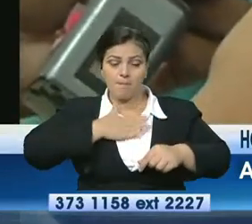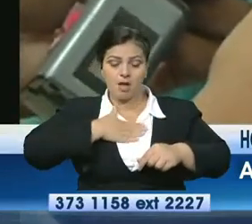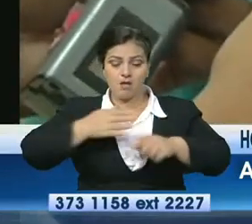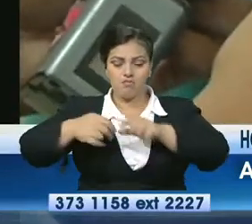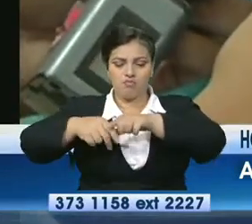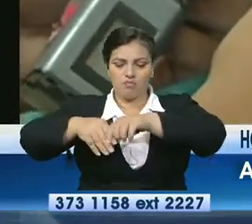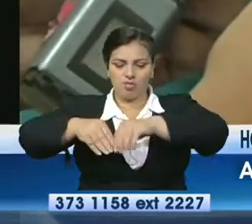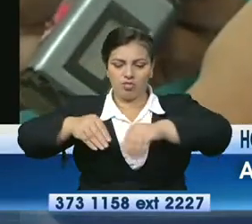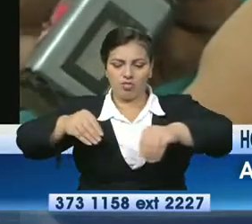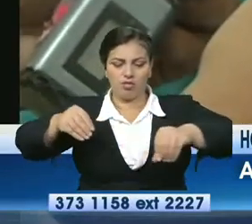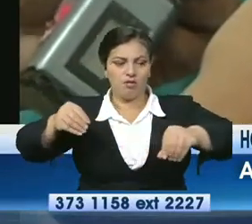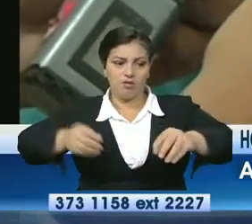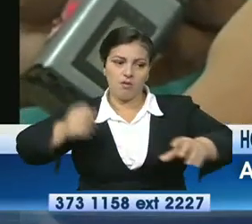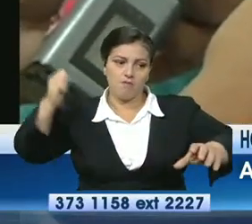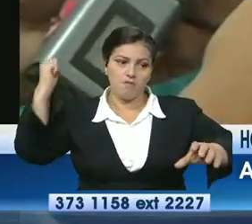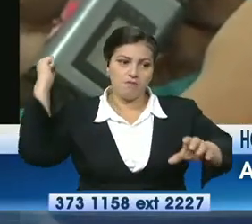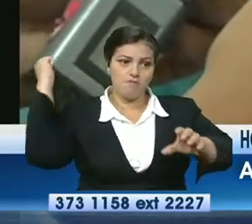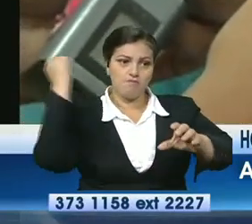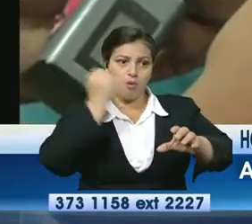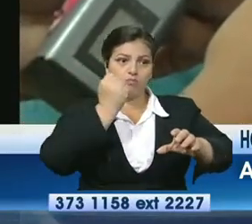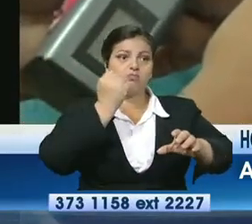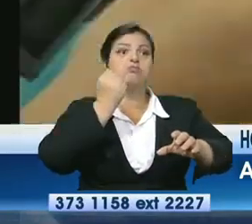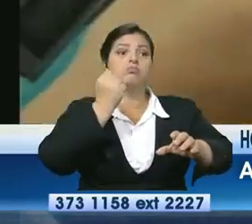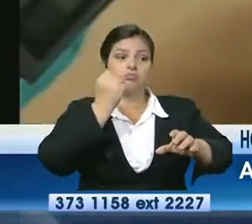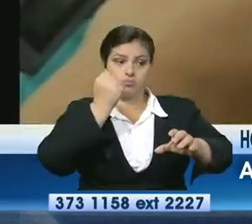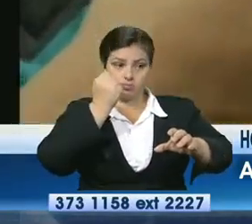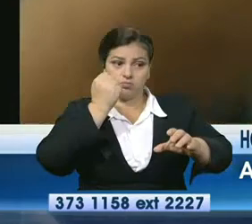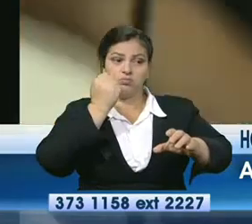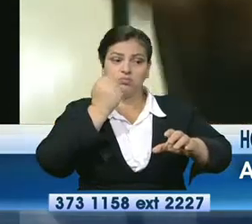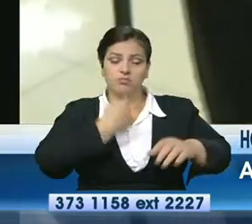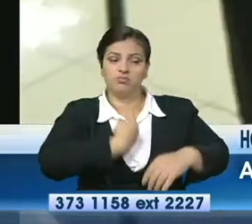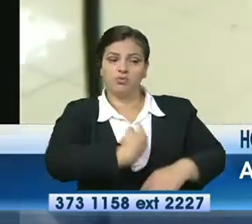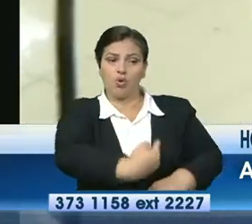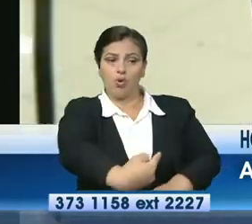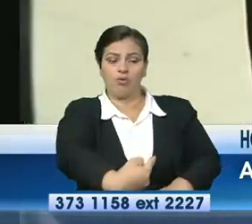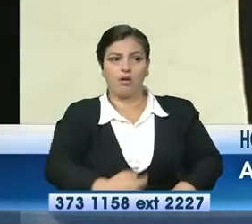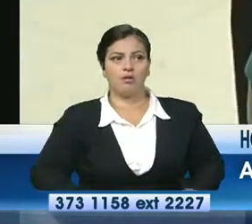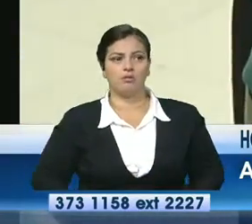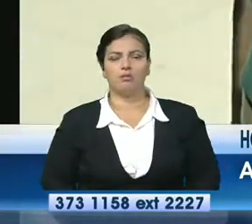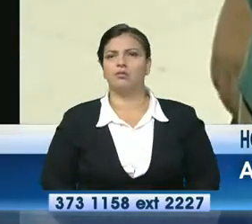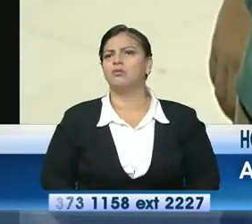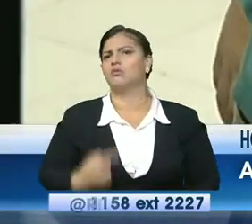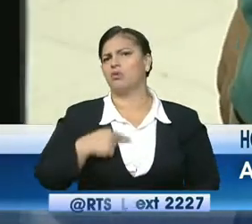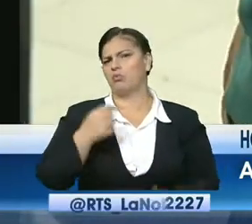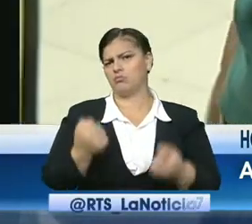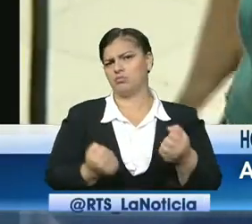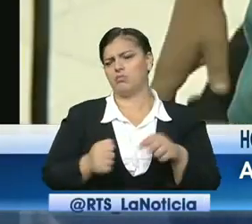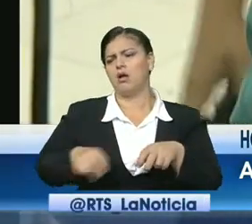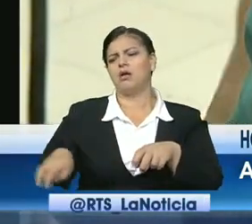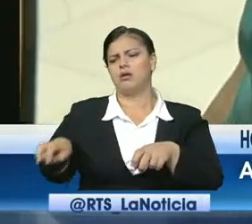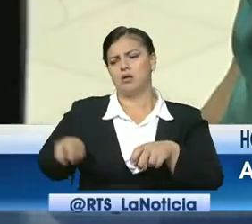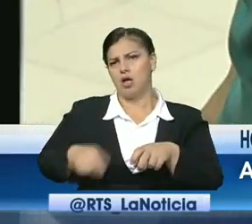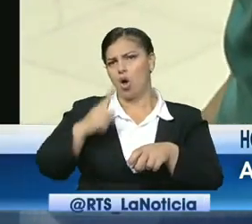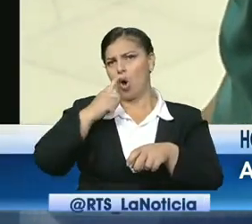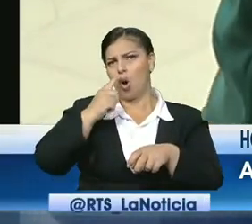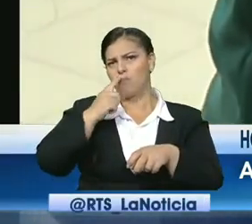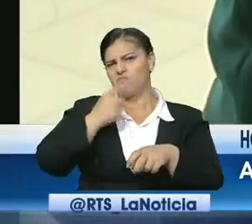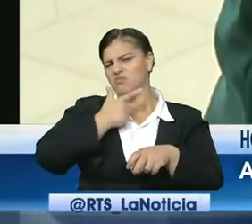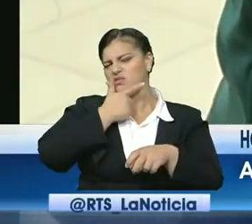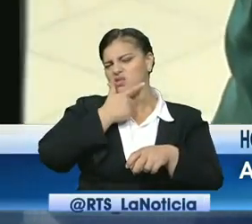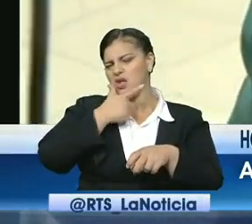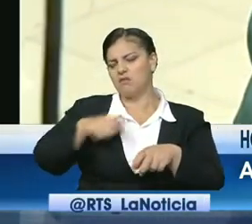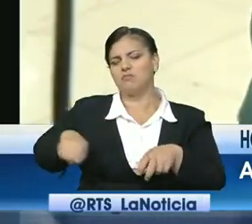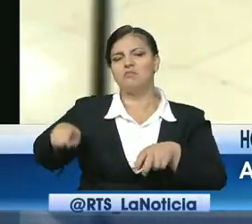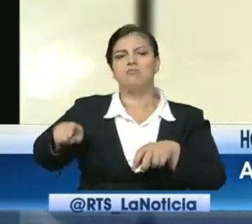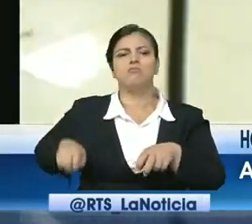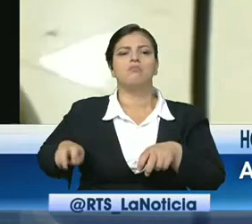no le doy todo lo que ella tiene, me iba a contaminar con SIDA. Yo estaba sentado y él me cogió así. Si yo no le daba nada, todo lo que yo